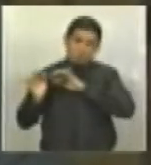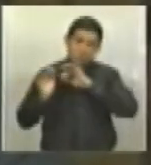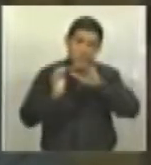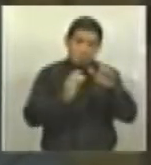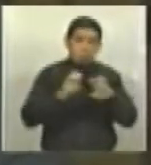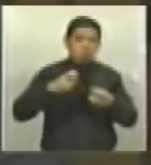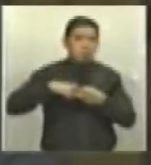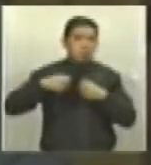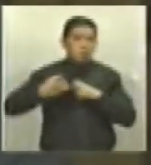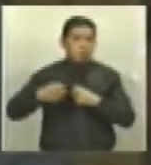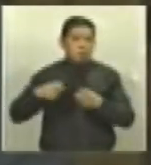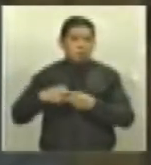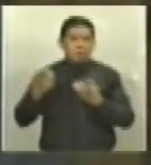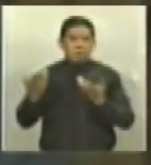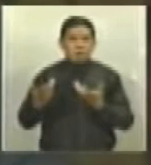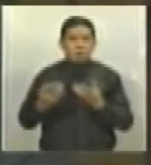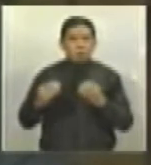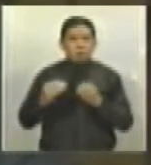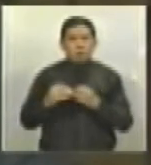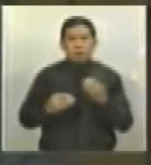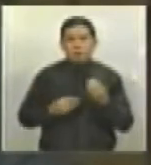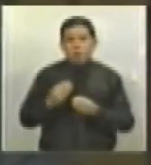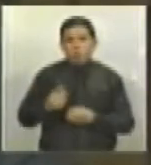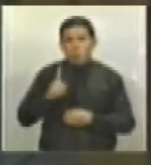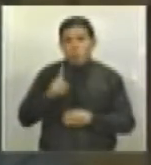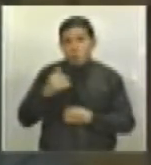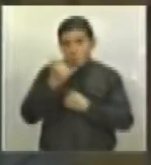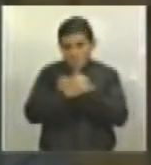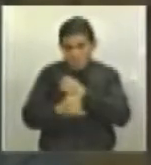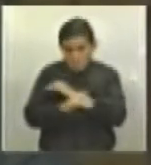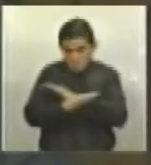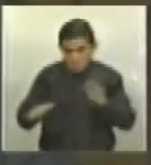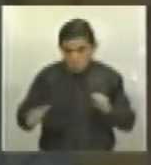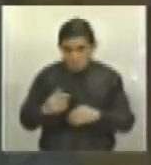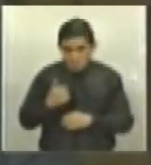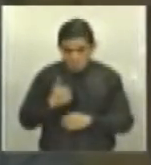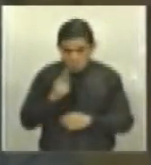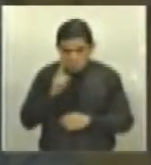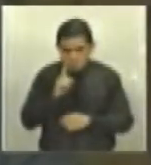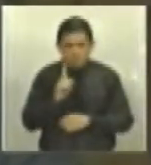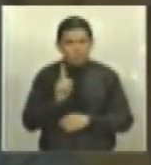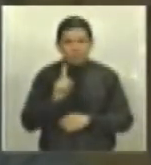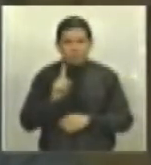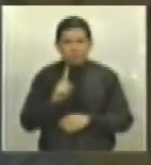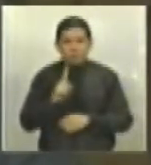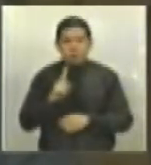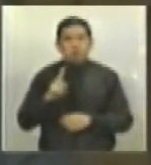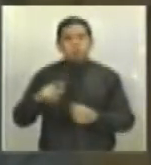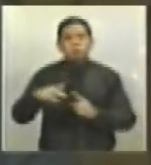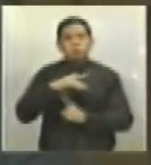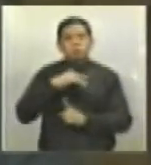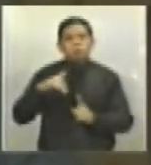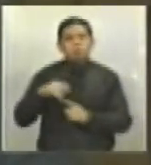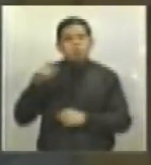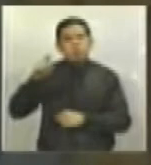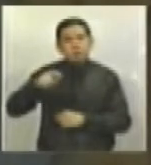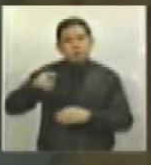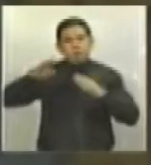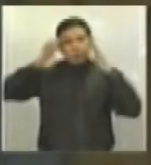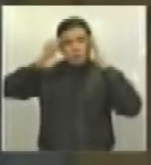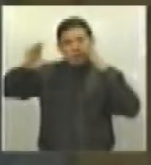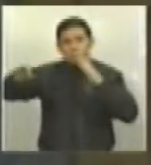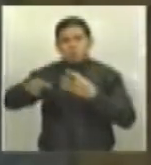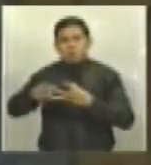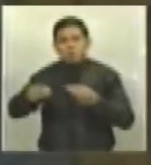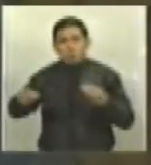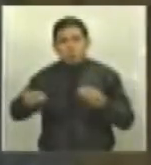que no solo puede ser encarado por un país individualmente, es una situación que exige una respuesta de